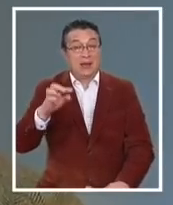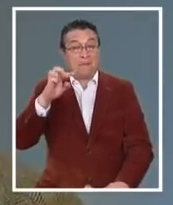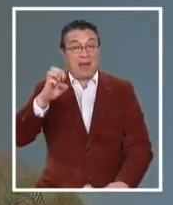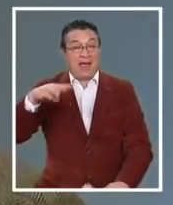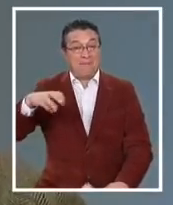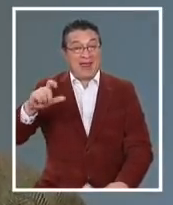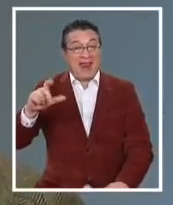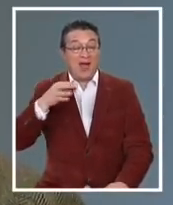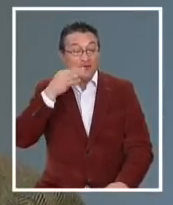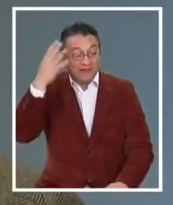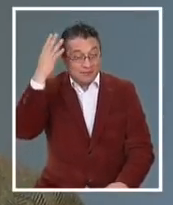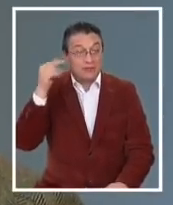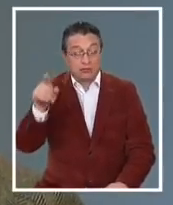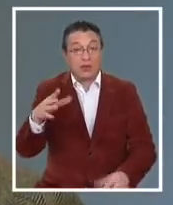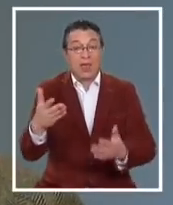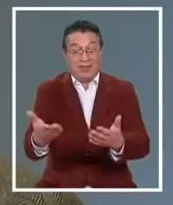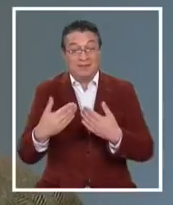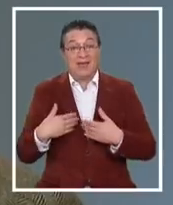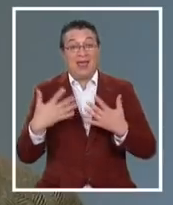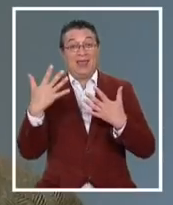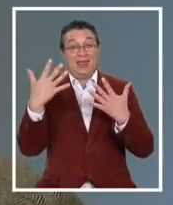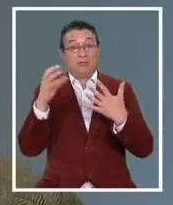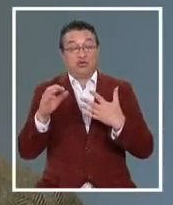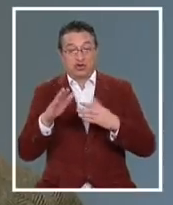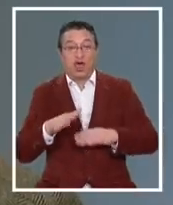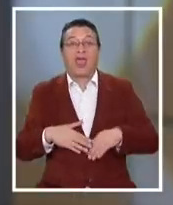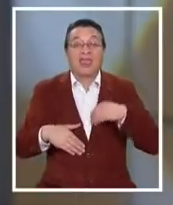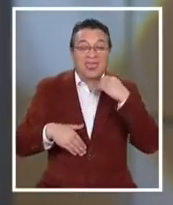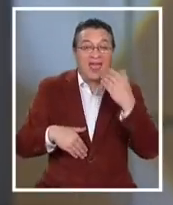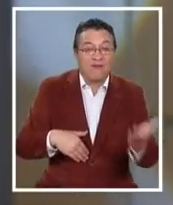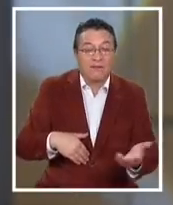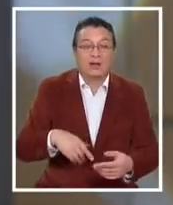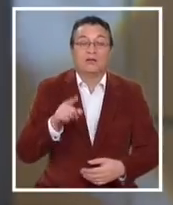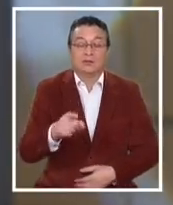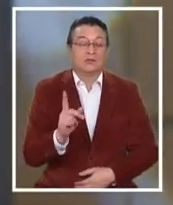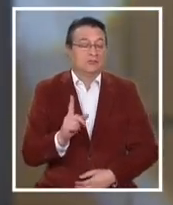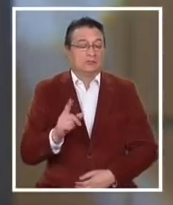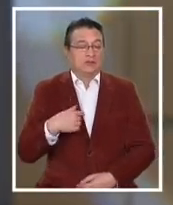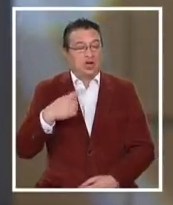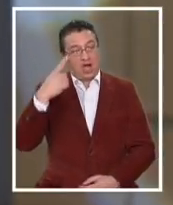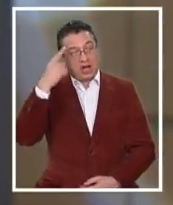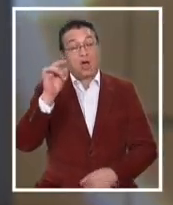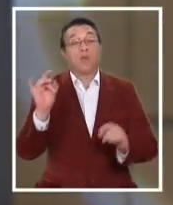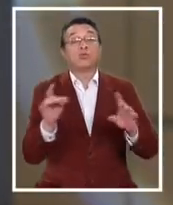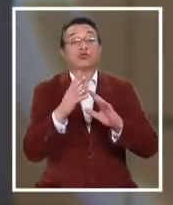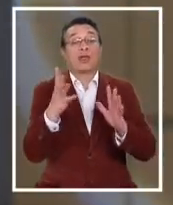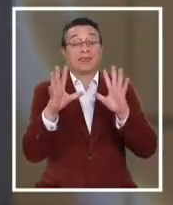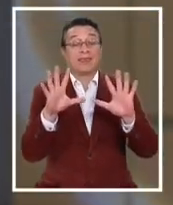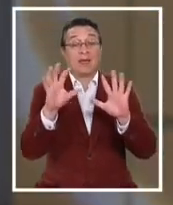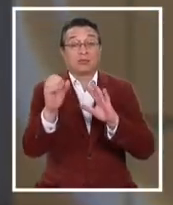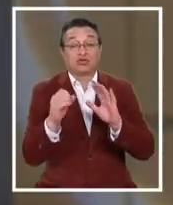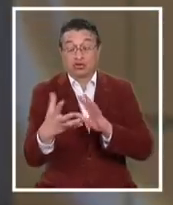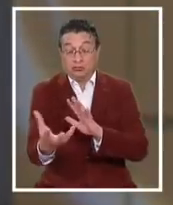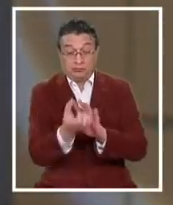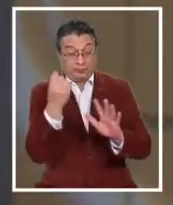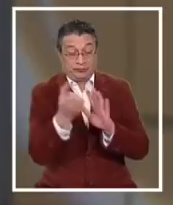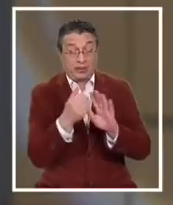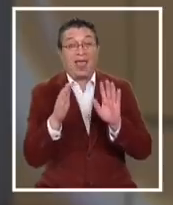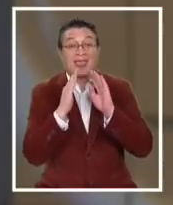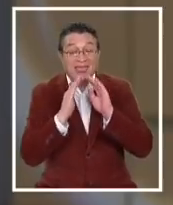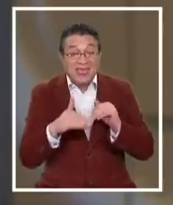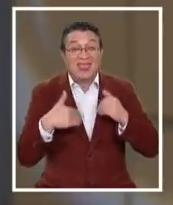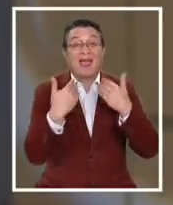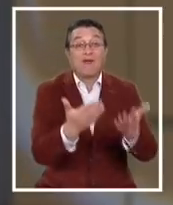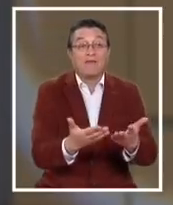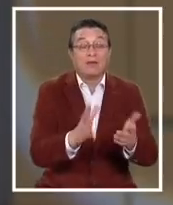retirada. ¿Usted haría lo mismo? Esa es una política tremendamente regresiva. Si se devolviera la plata retirada a todos quienes retiraron, se le